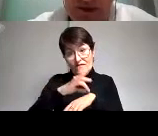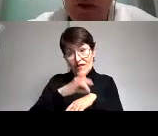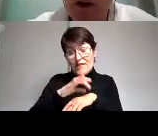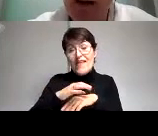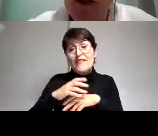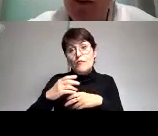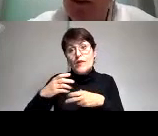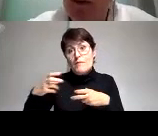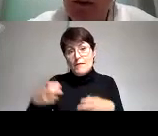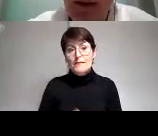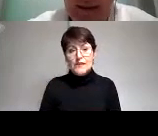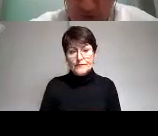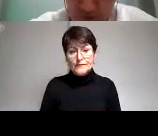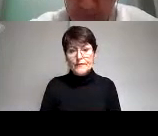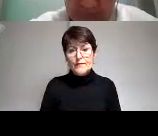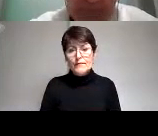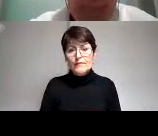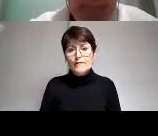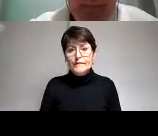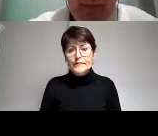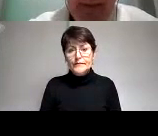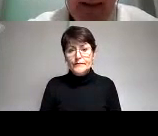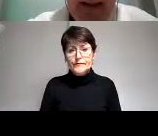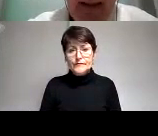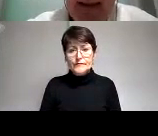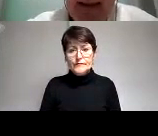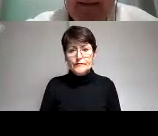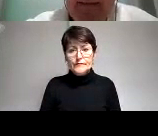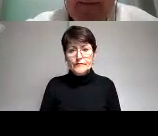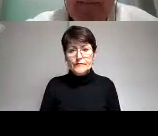un proceso neoplásico, un proceso canceroso.